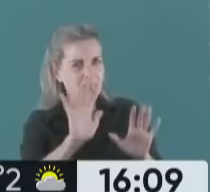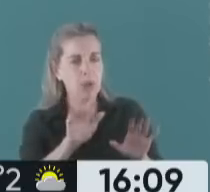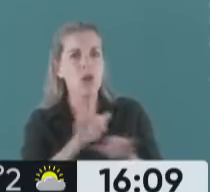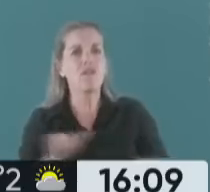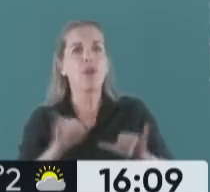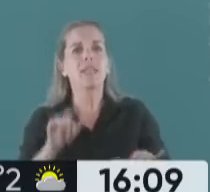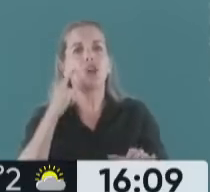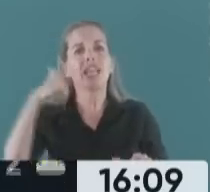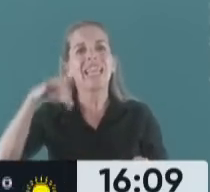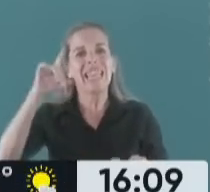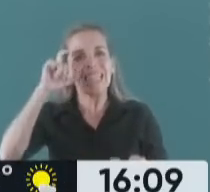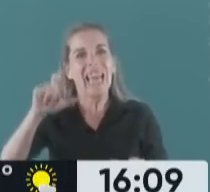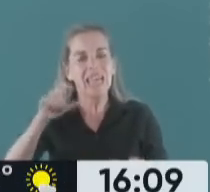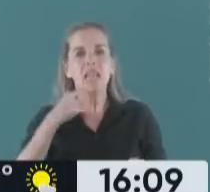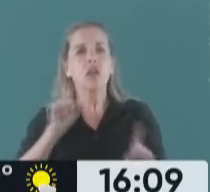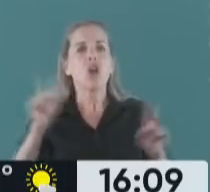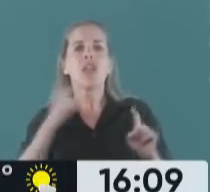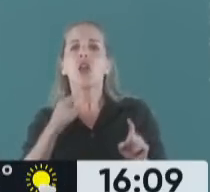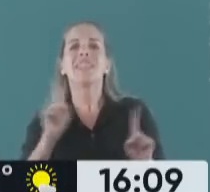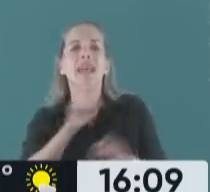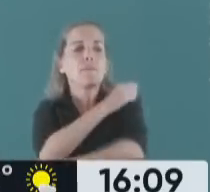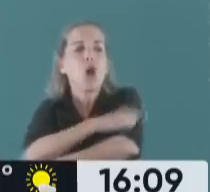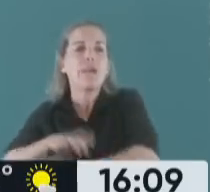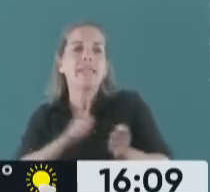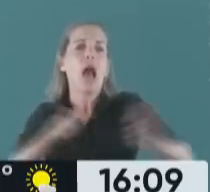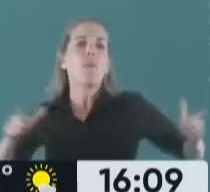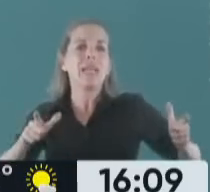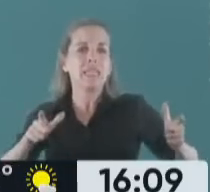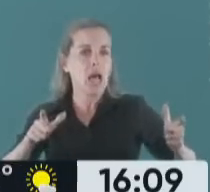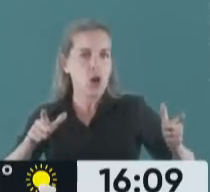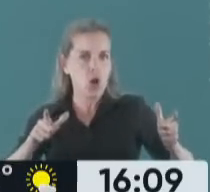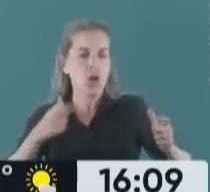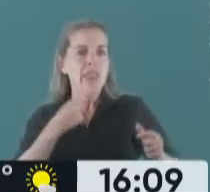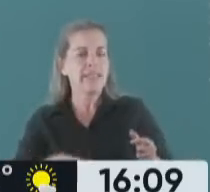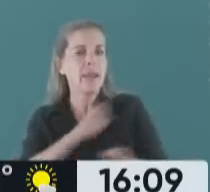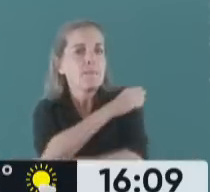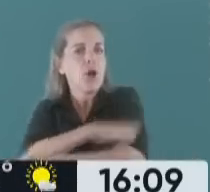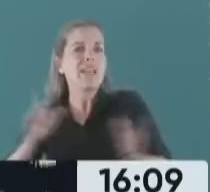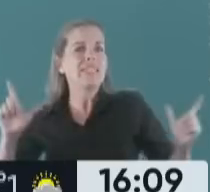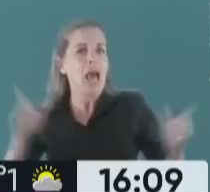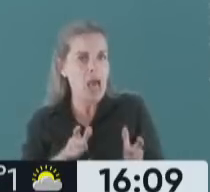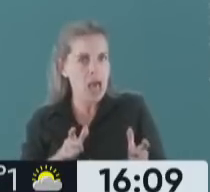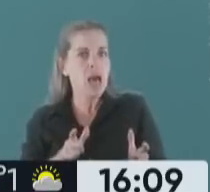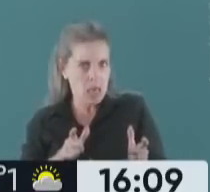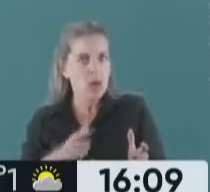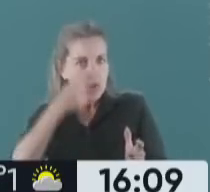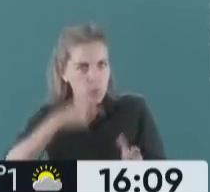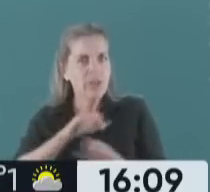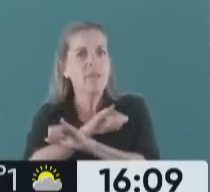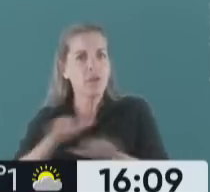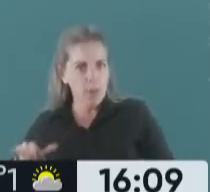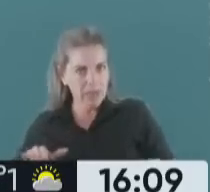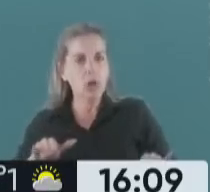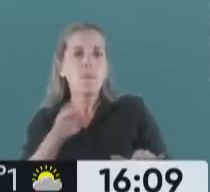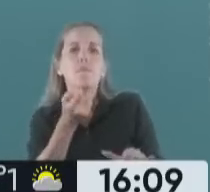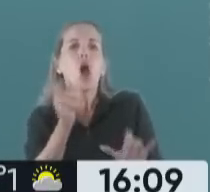no dicen que esté subiendo la pobreza, al contrario. Los datos del INDEC dicen que la pobreza ha disminuido. Los últimos datos del INDEC dicen que la pobreza ha disminuido, poco, pero